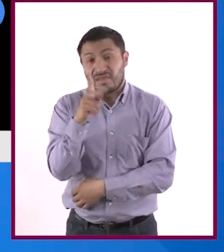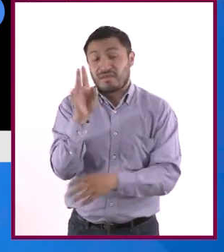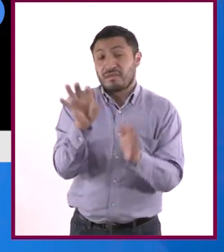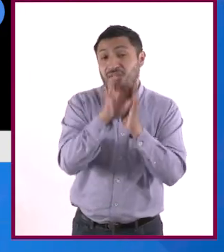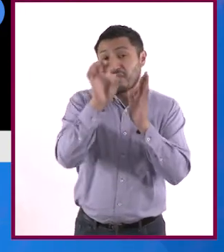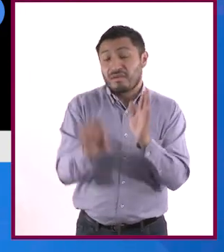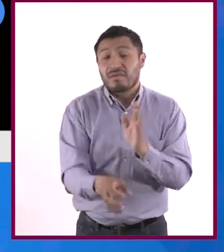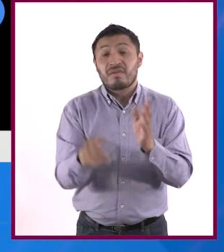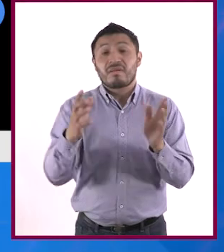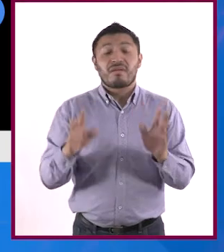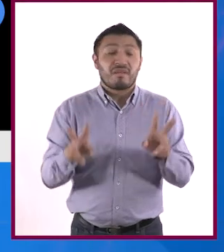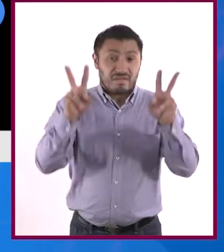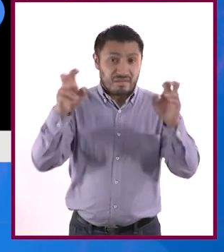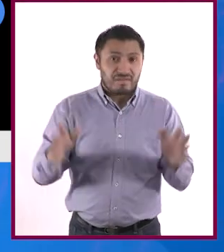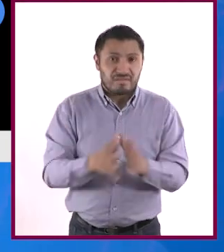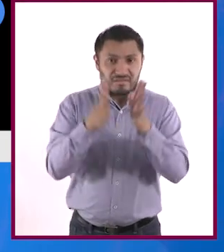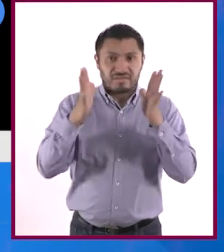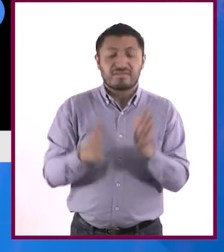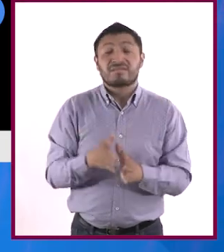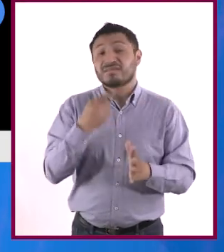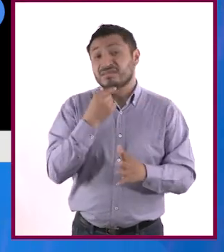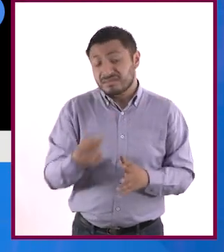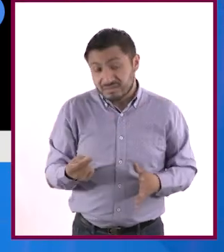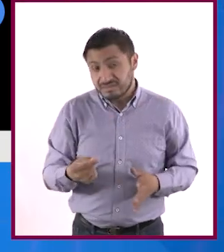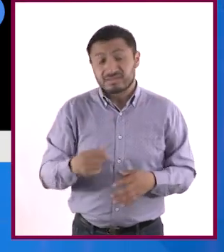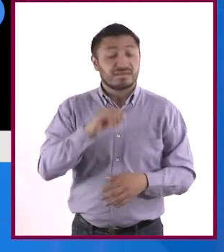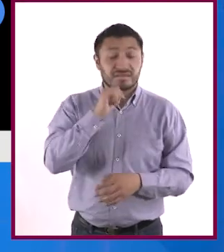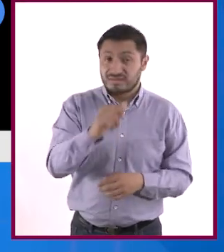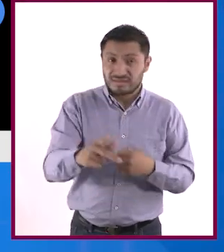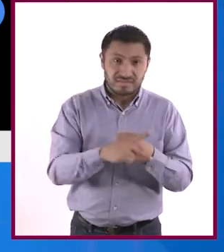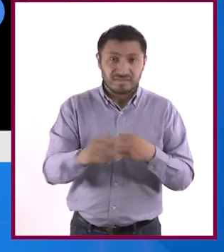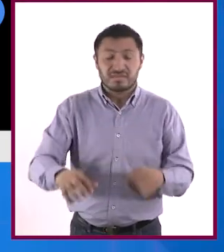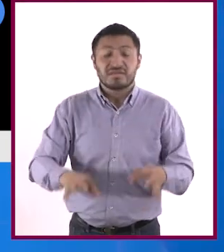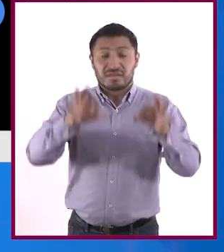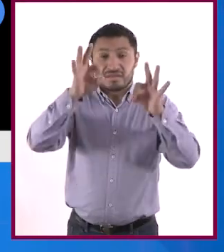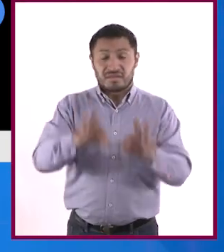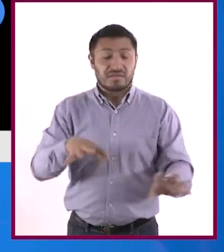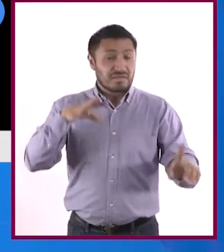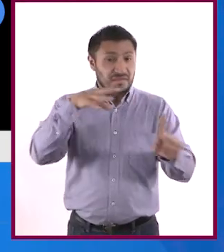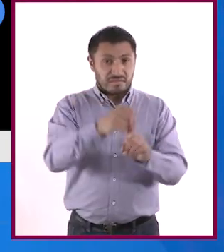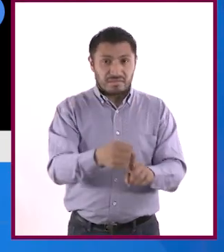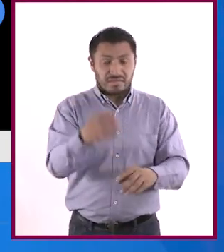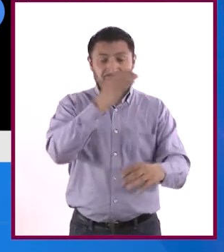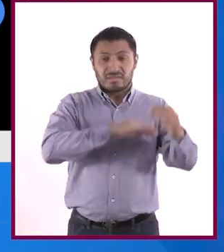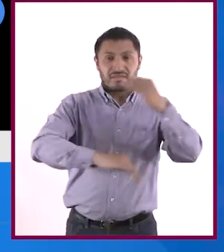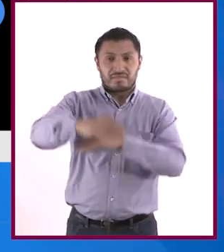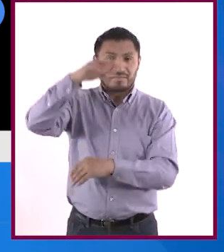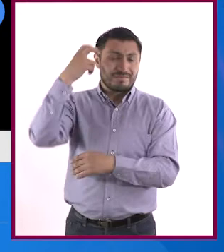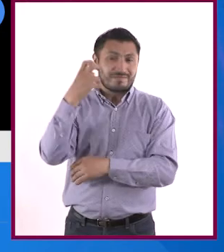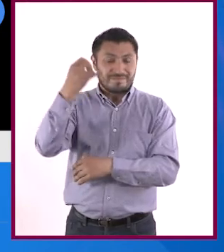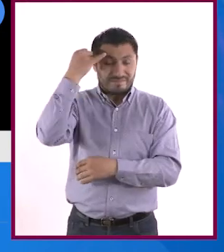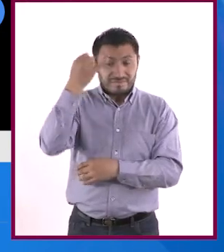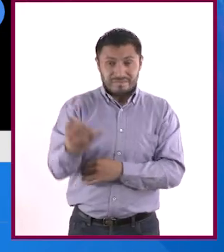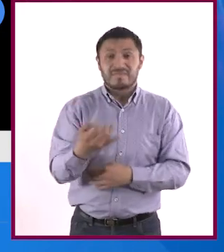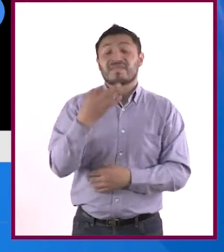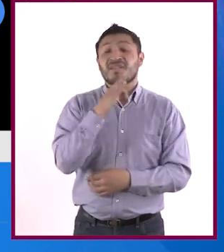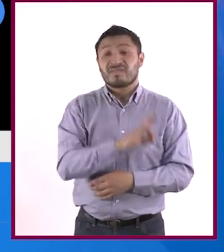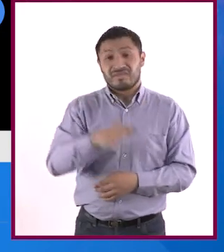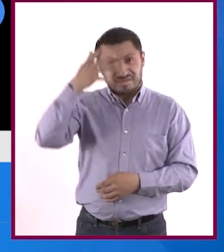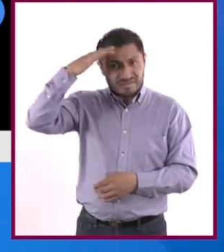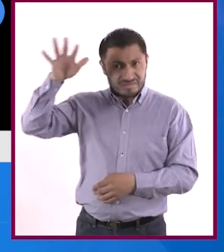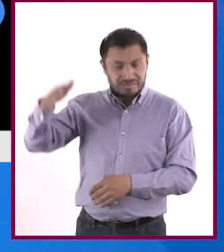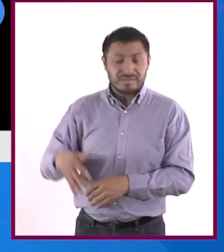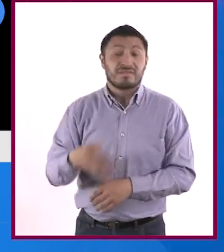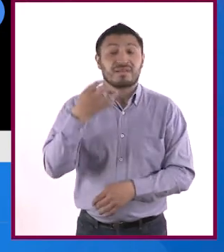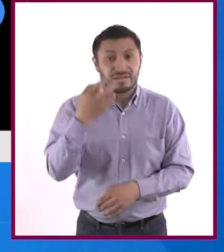ejemplo en temas de participación infantil, ninguno ha logrado con entera satisfacción superar esta visión. Y esto nos abre pues,